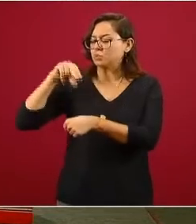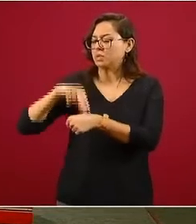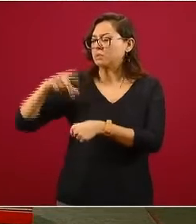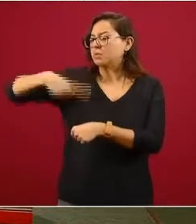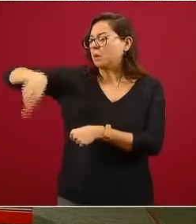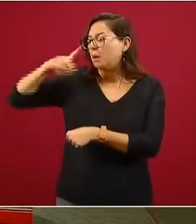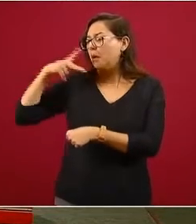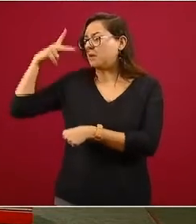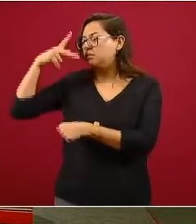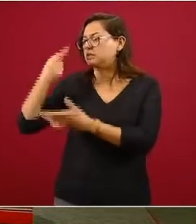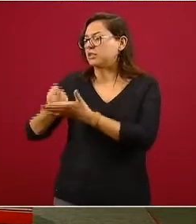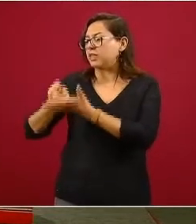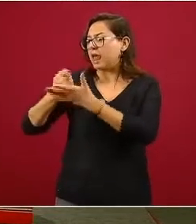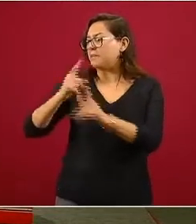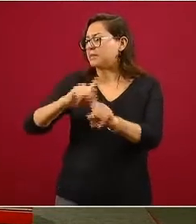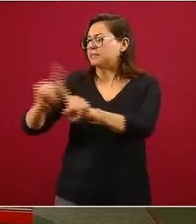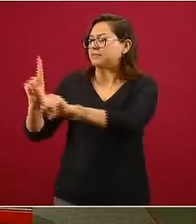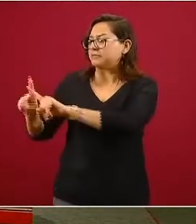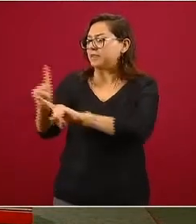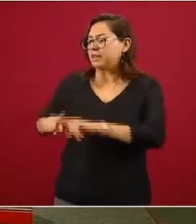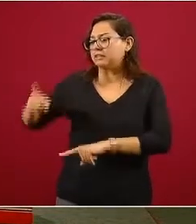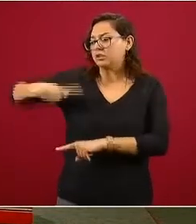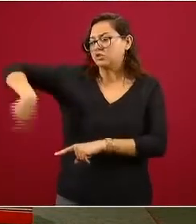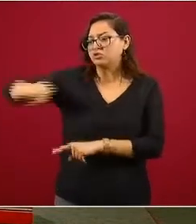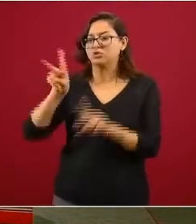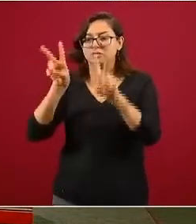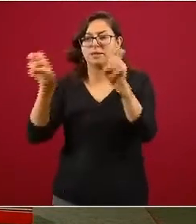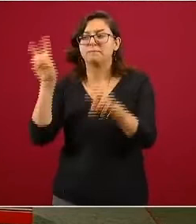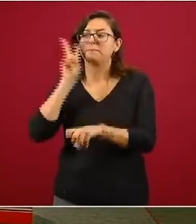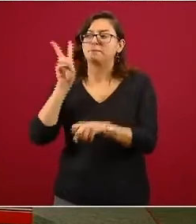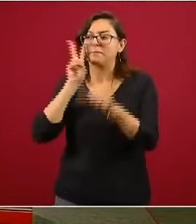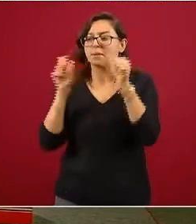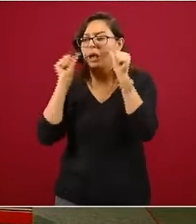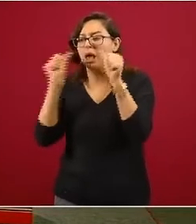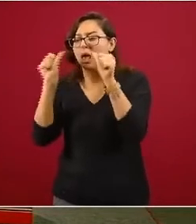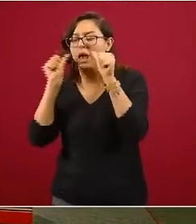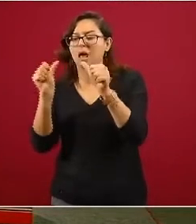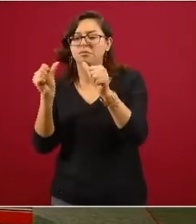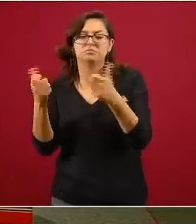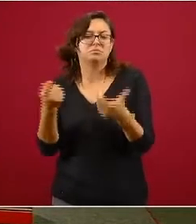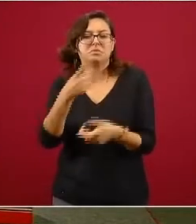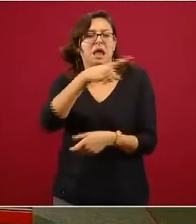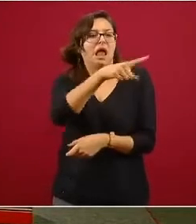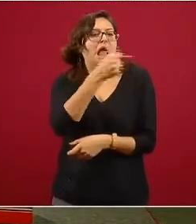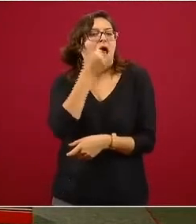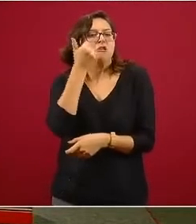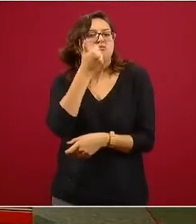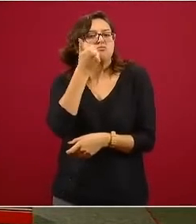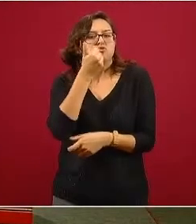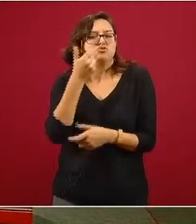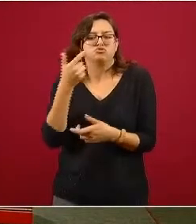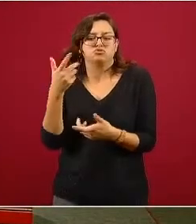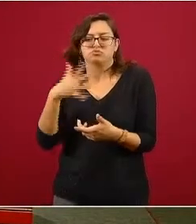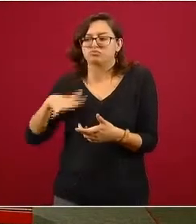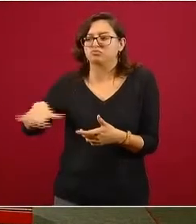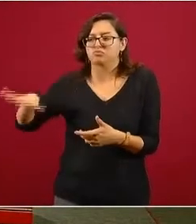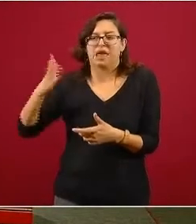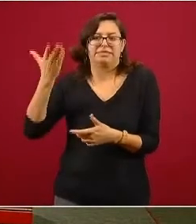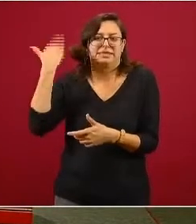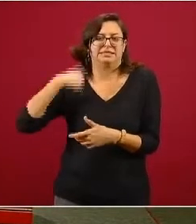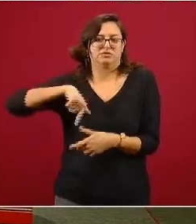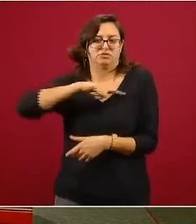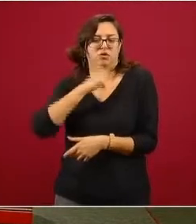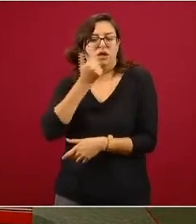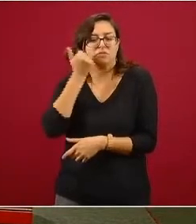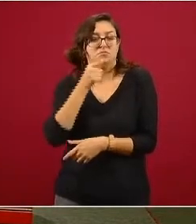en el país, fuimos alumnos y fuimos compañeros del doctor Víctor Manuel Guiza Cruz, que fue el director de los Centros